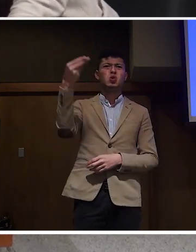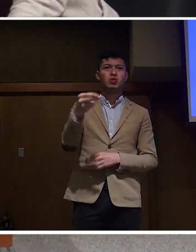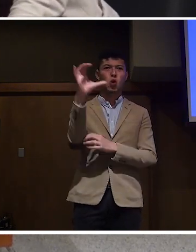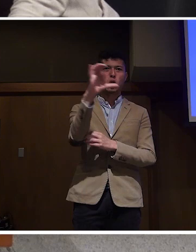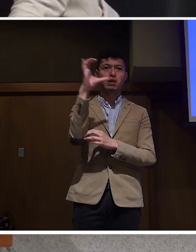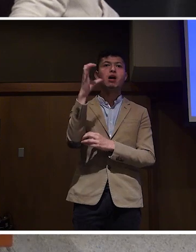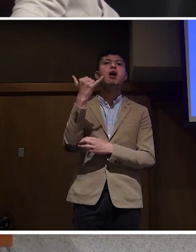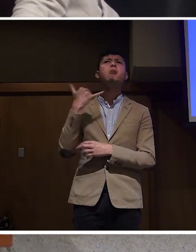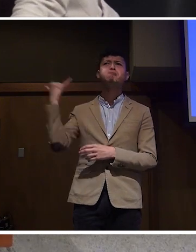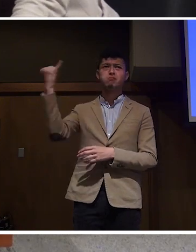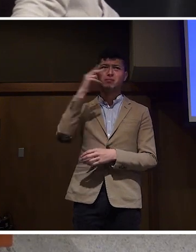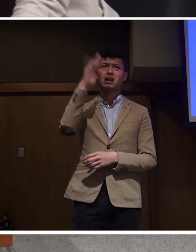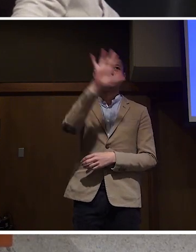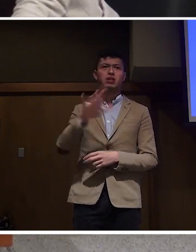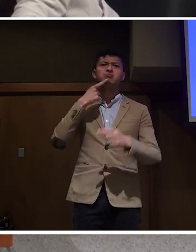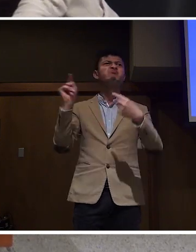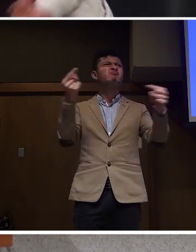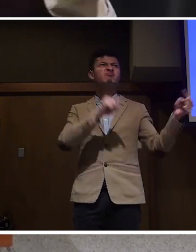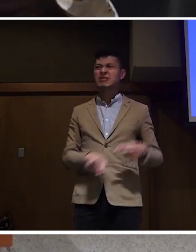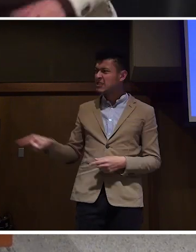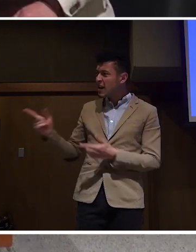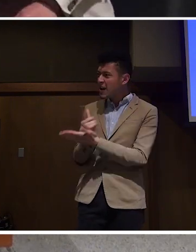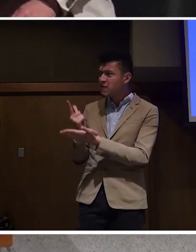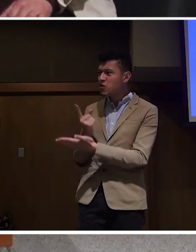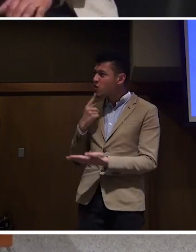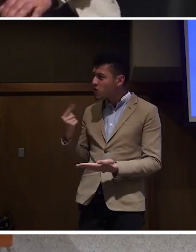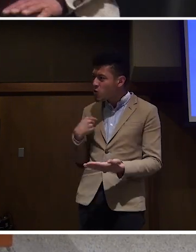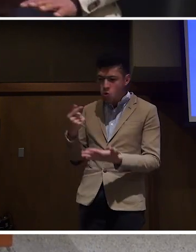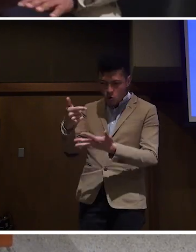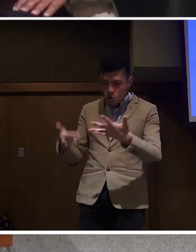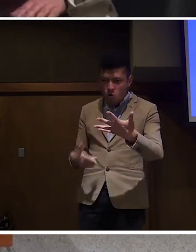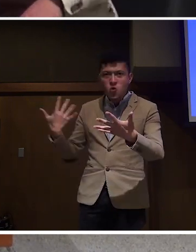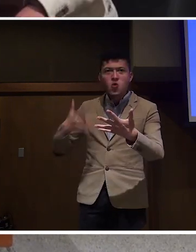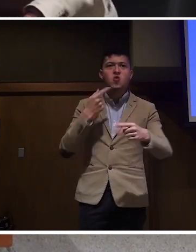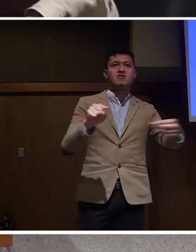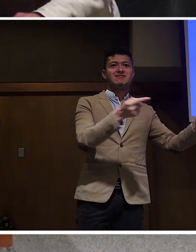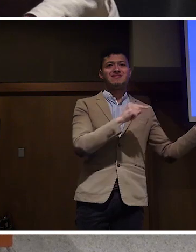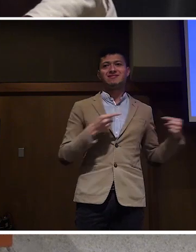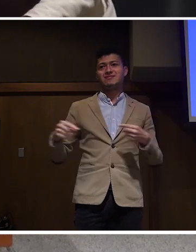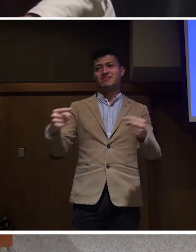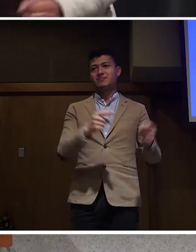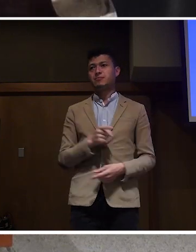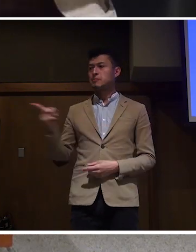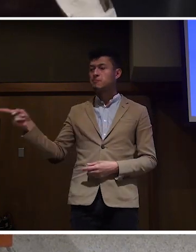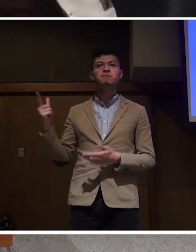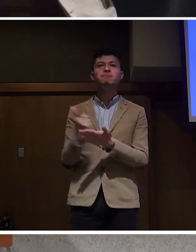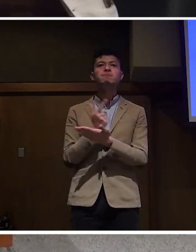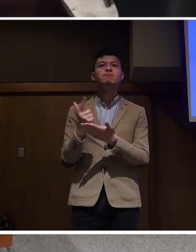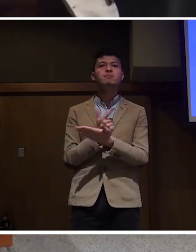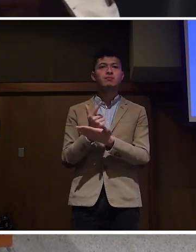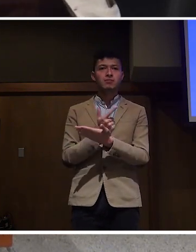debates a nivel nacional. Revisando los escritos de Jorge Orlando, yo he encontrado que el tema